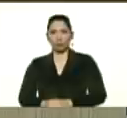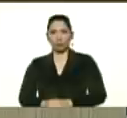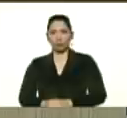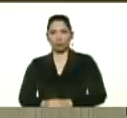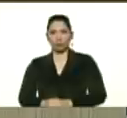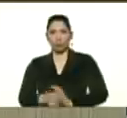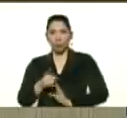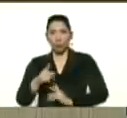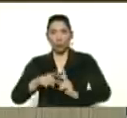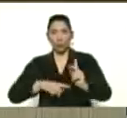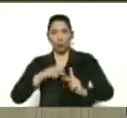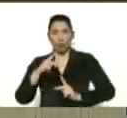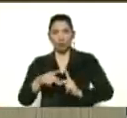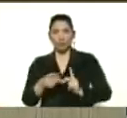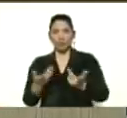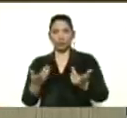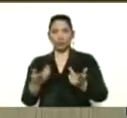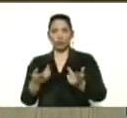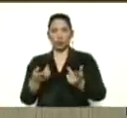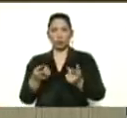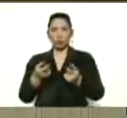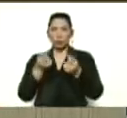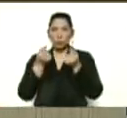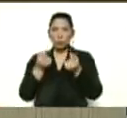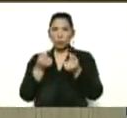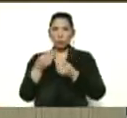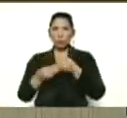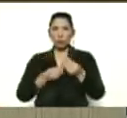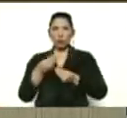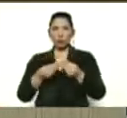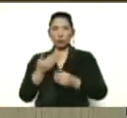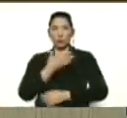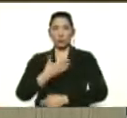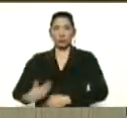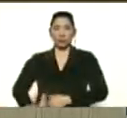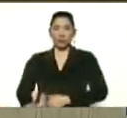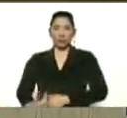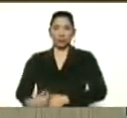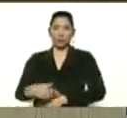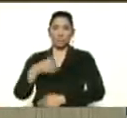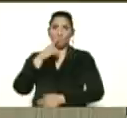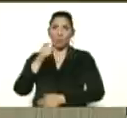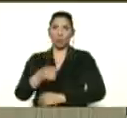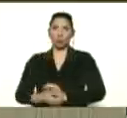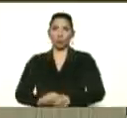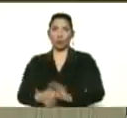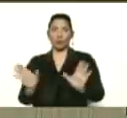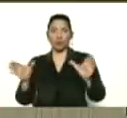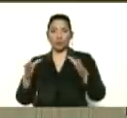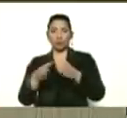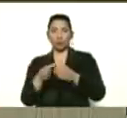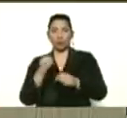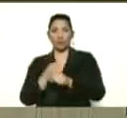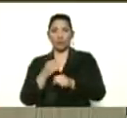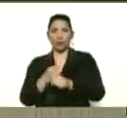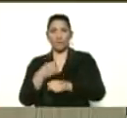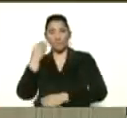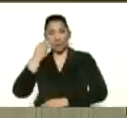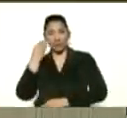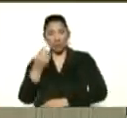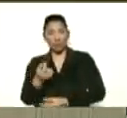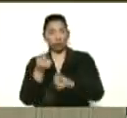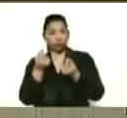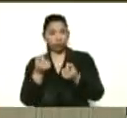planificación minuciosa que ha hecho el presidente Nicolás Maduro y su equipo. Pero pensemos por un